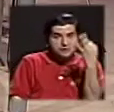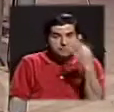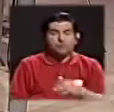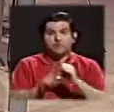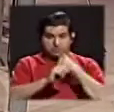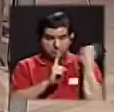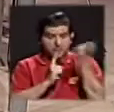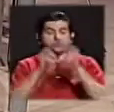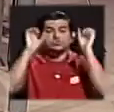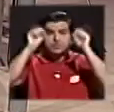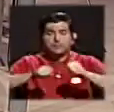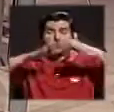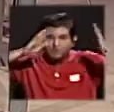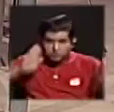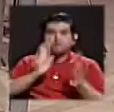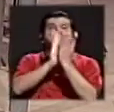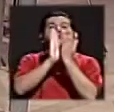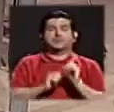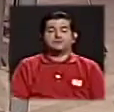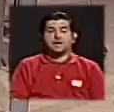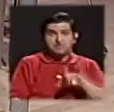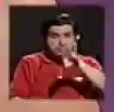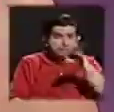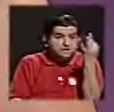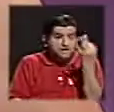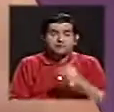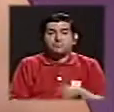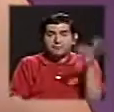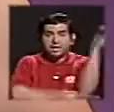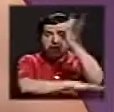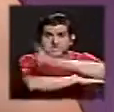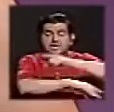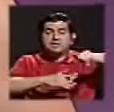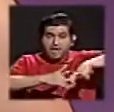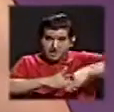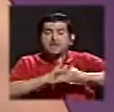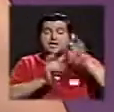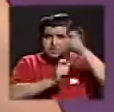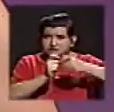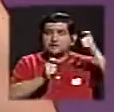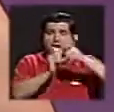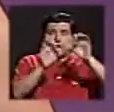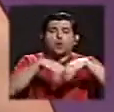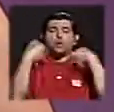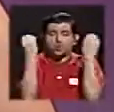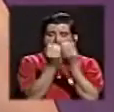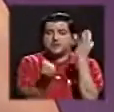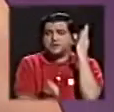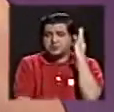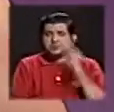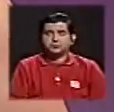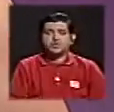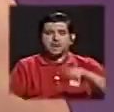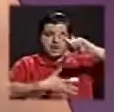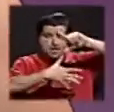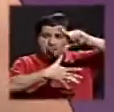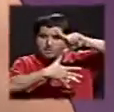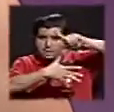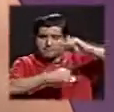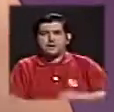como sociedad le podamos hacer frente. Pues en ese sentido, este día que nace precisamente de las organizaciones de mujeres de América